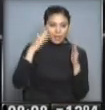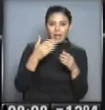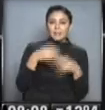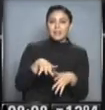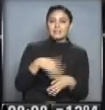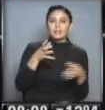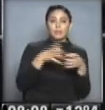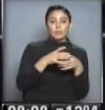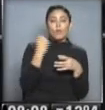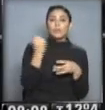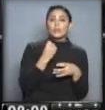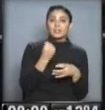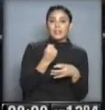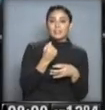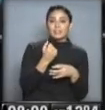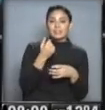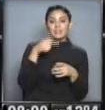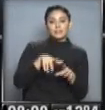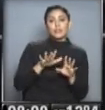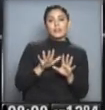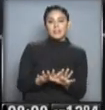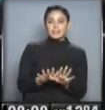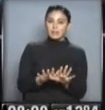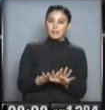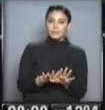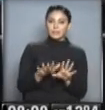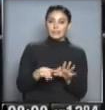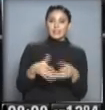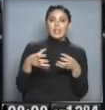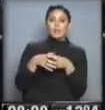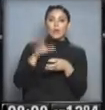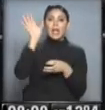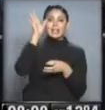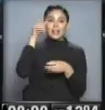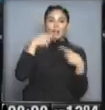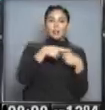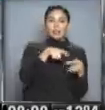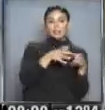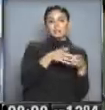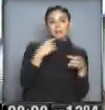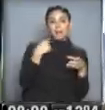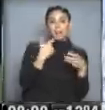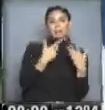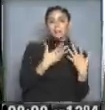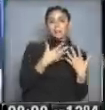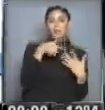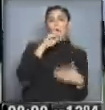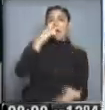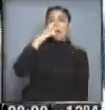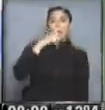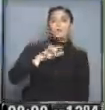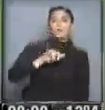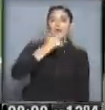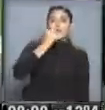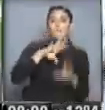un rival importante. Esto pasó en la vida de Italia y fue España justamente el último campeón del mundo allí